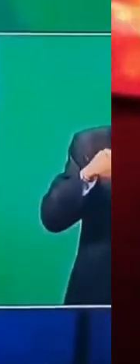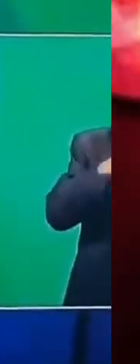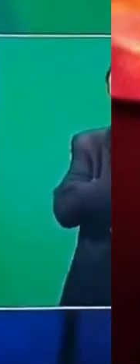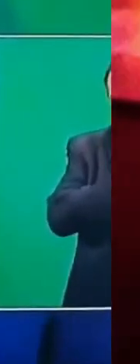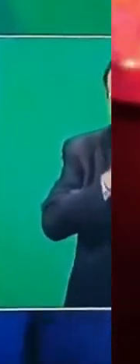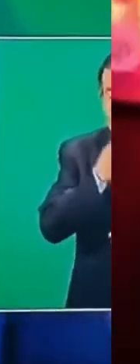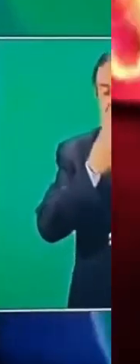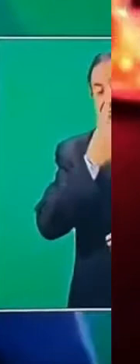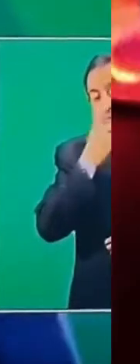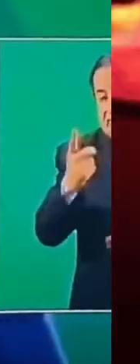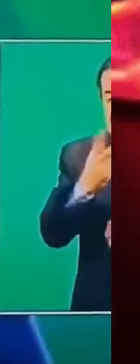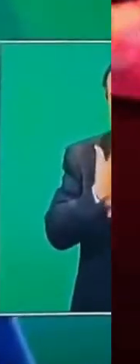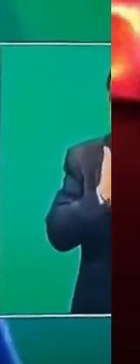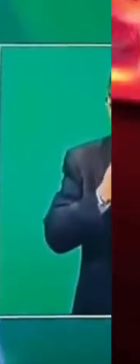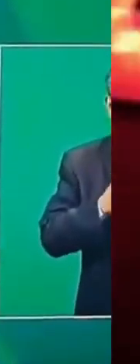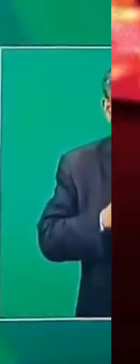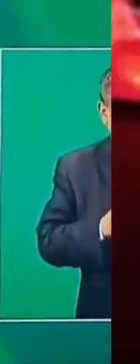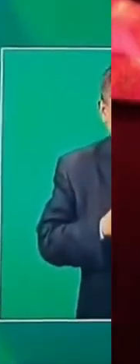dice que